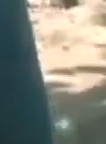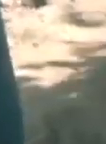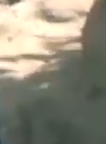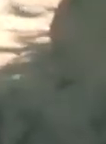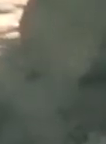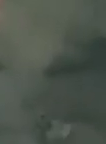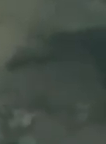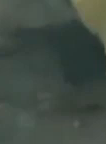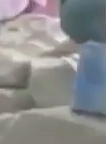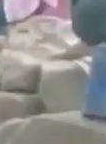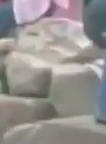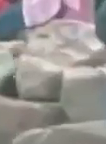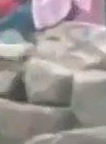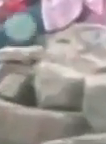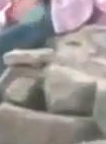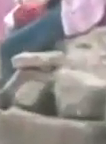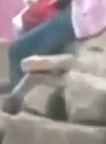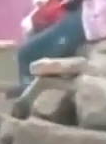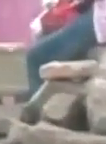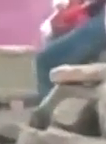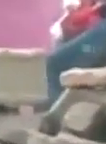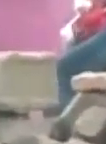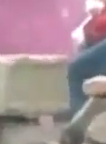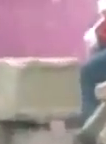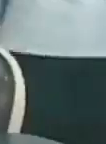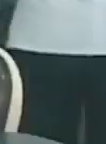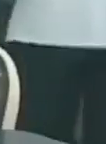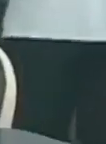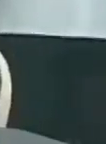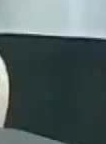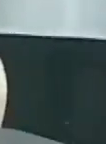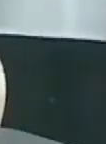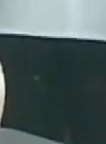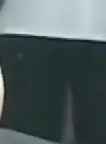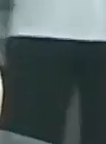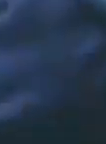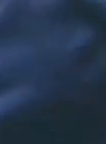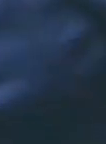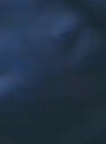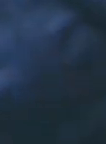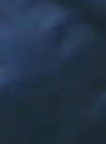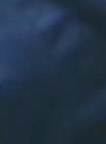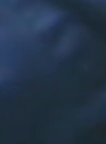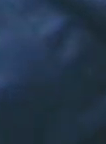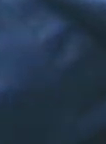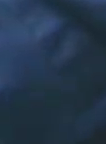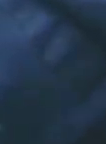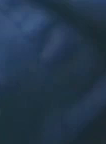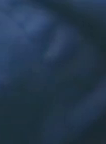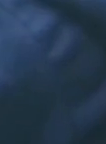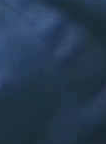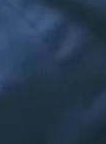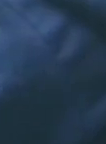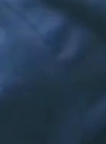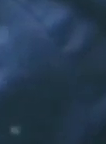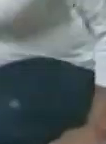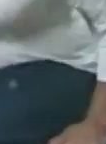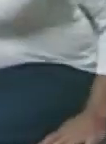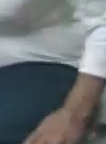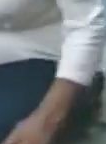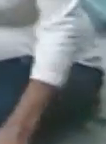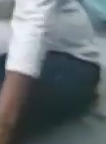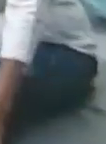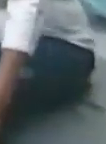en la historia de la humanidad. Busquen en 100 siglos atrás, no hay precedentes. Misión Barrio Adentro, este es un acto